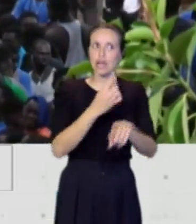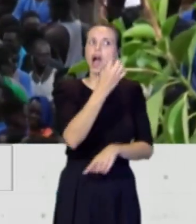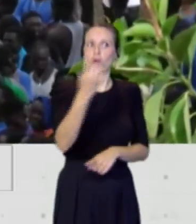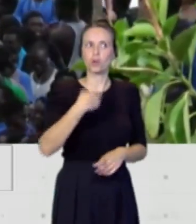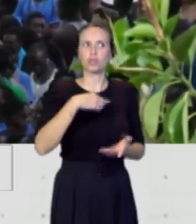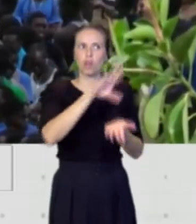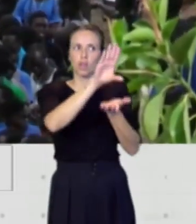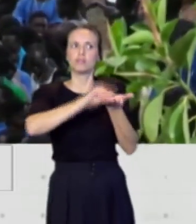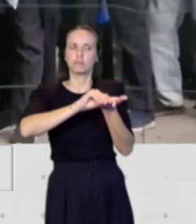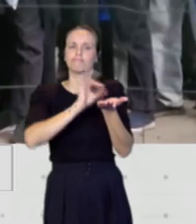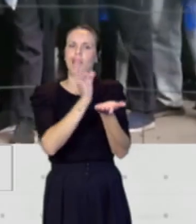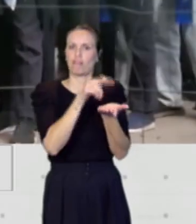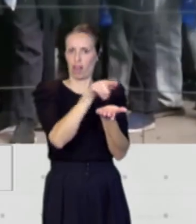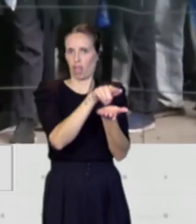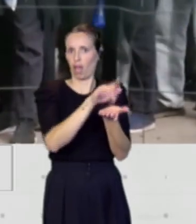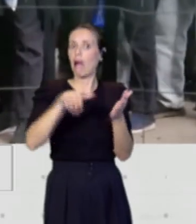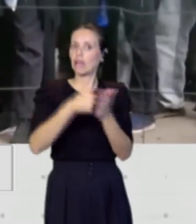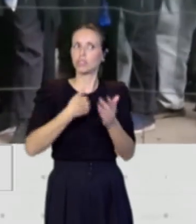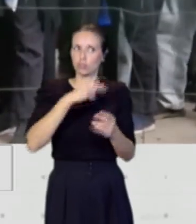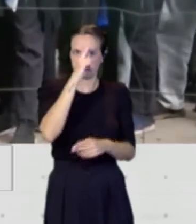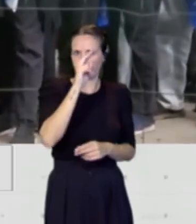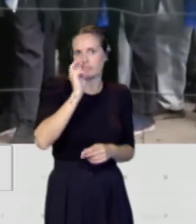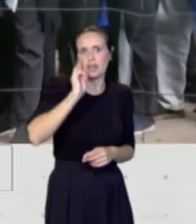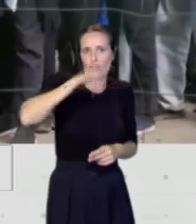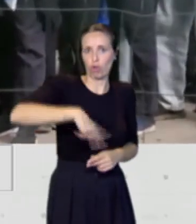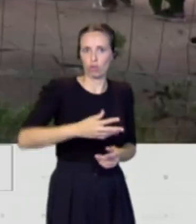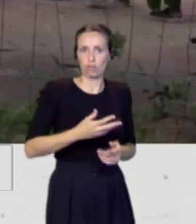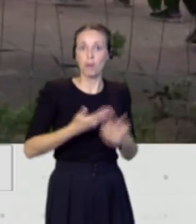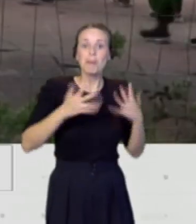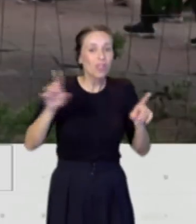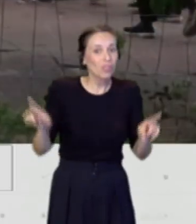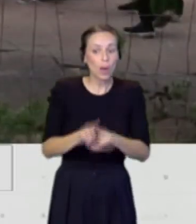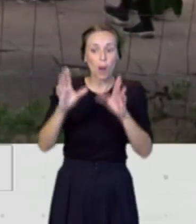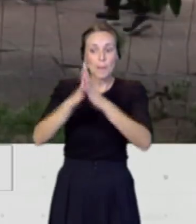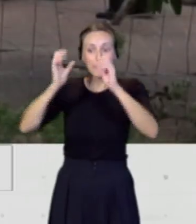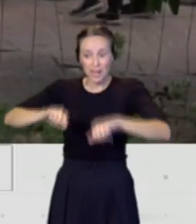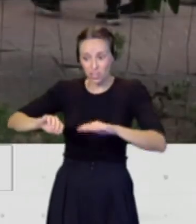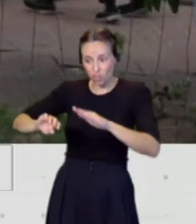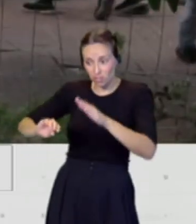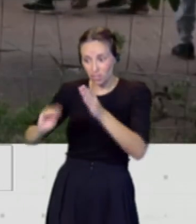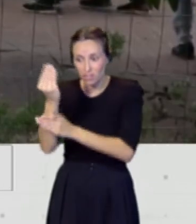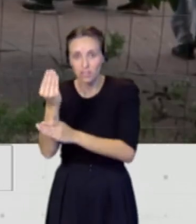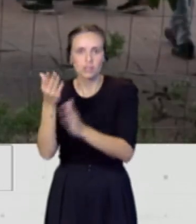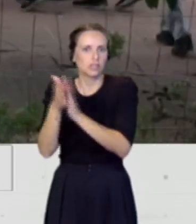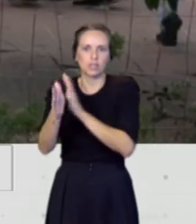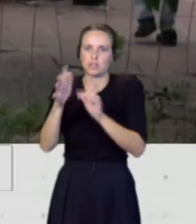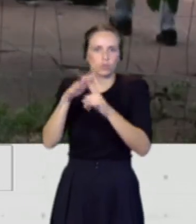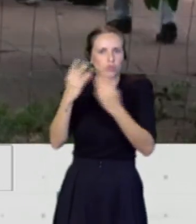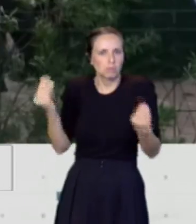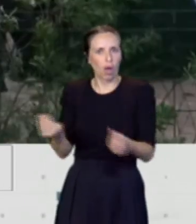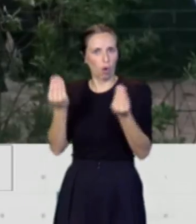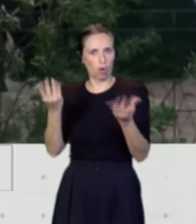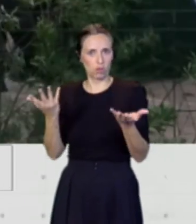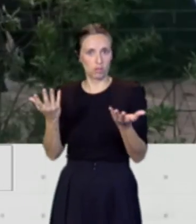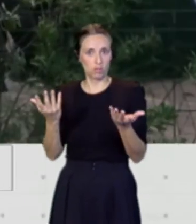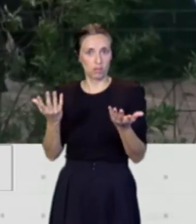pero explico que con todo el pacto va a mejorar una situación que nos parece insoportable. En absoluto nada